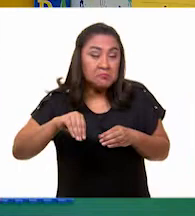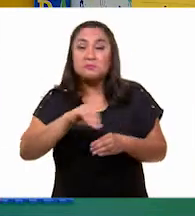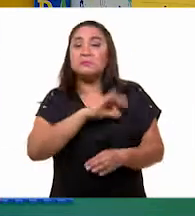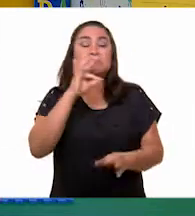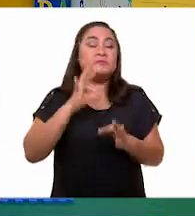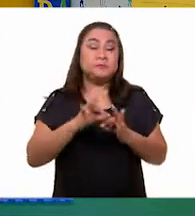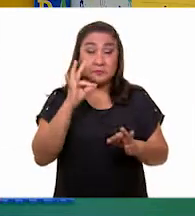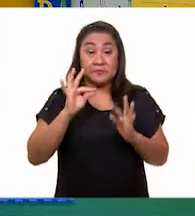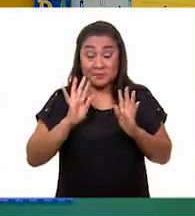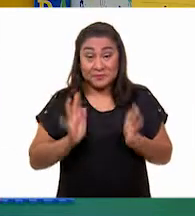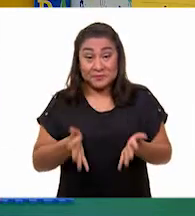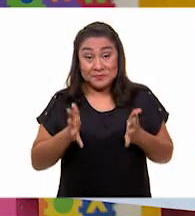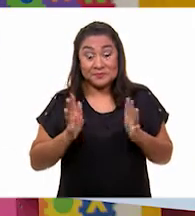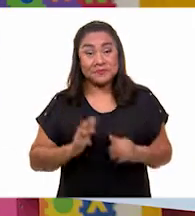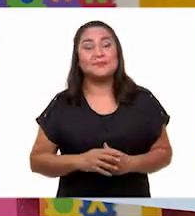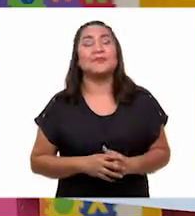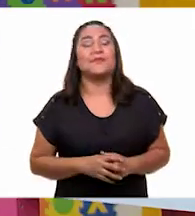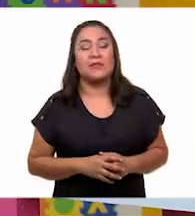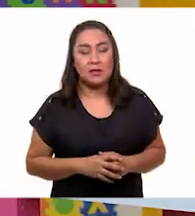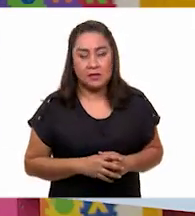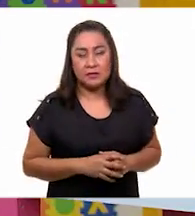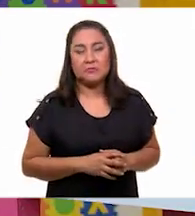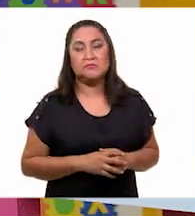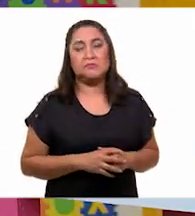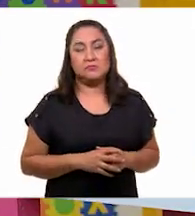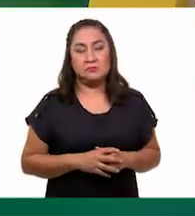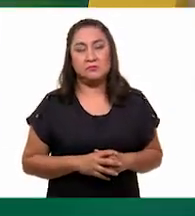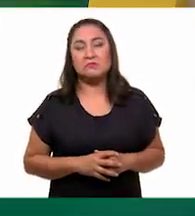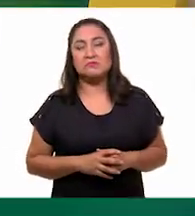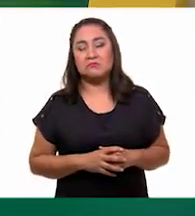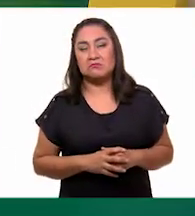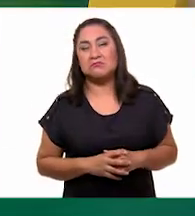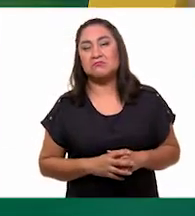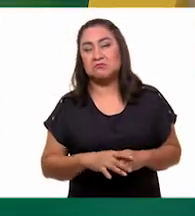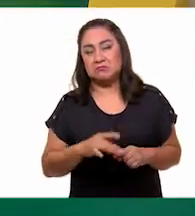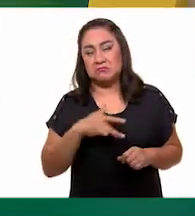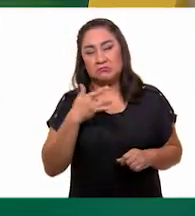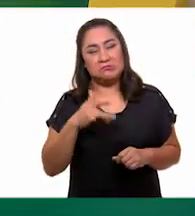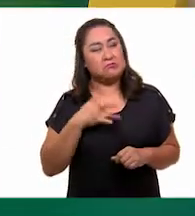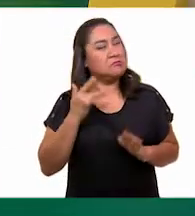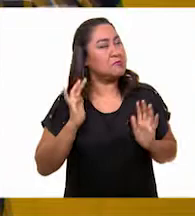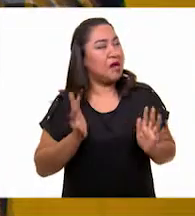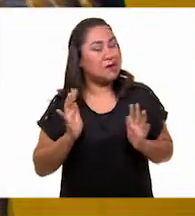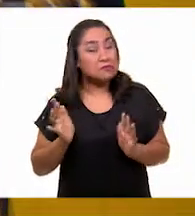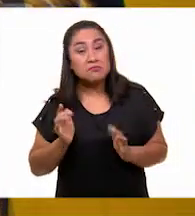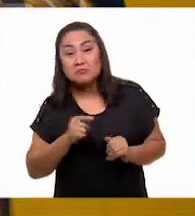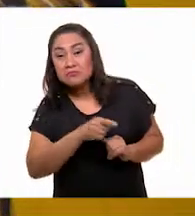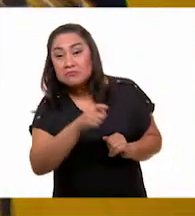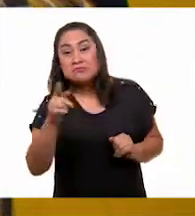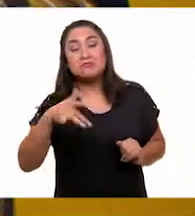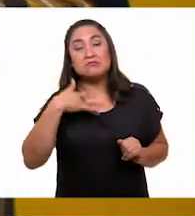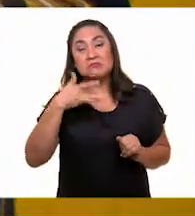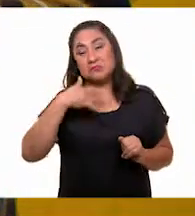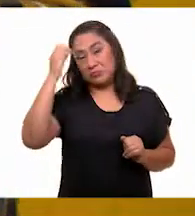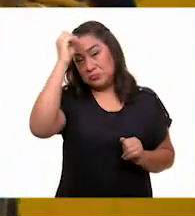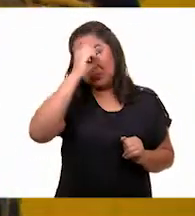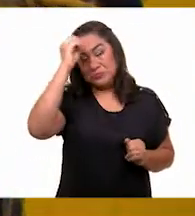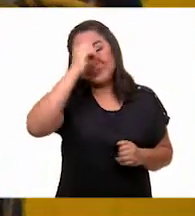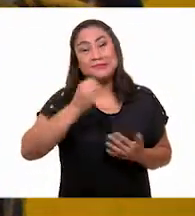espacios. Muy bien. A ver, creo que ahí ya está. ¿Cómo lo ven, niñas y niños? Sí,